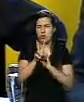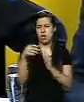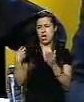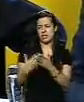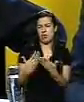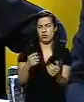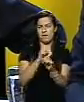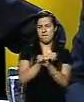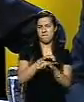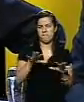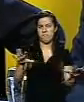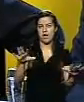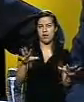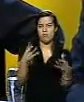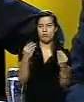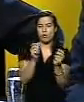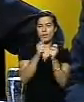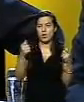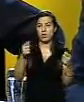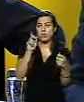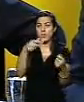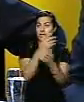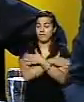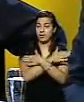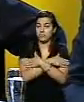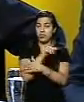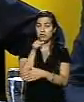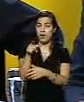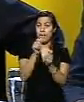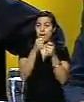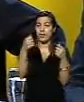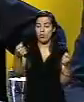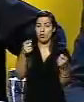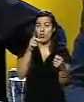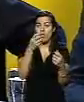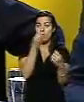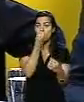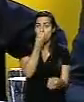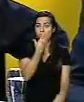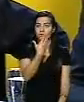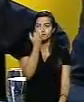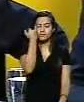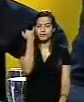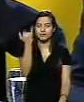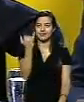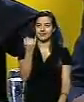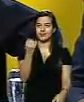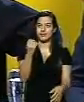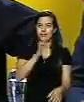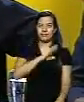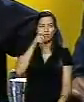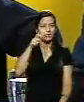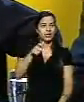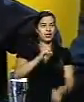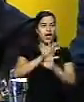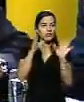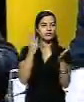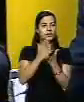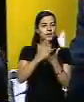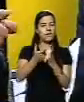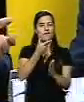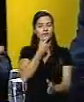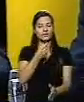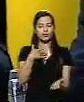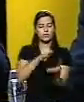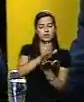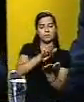también es para hacerle un reconocimiento. Esa iniciativa popular, por supuesto, siempre hay más facilidad para que tú hagas